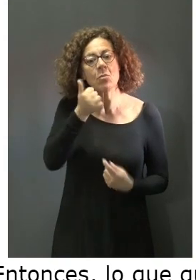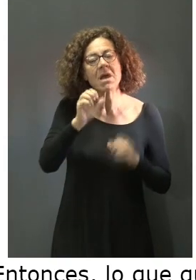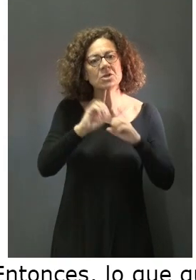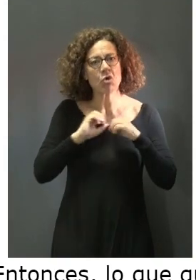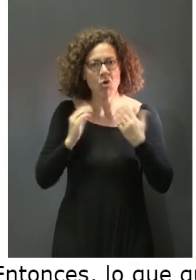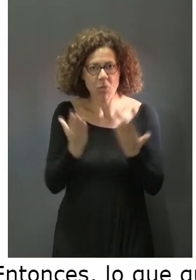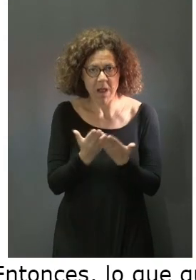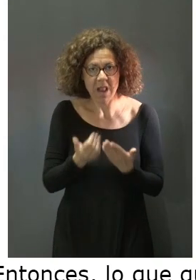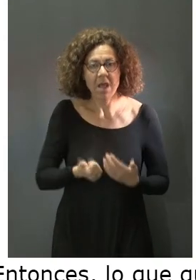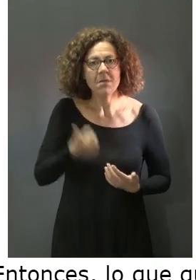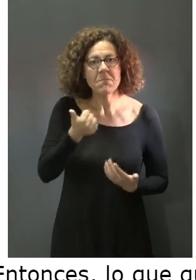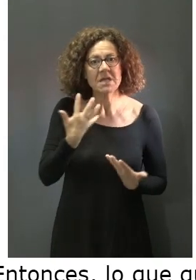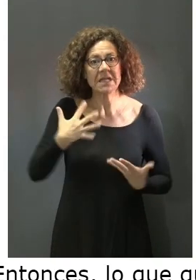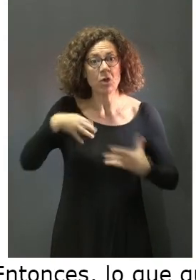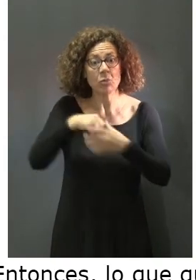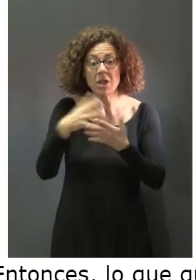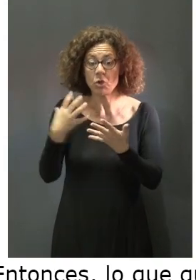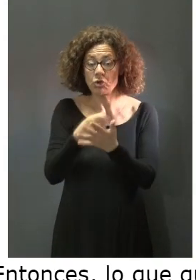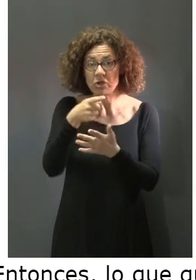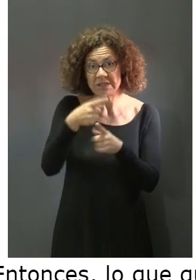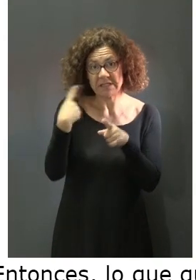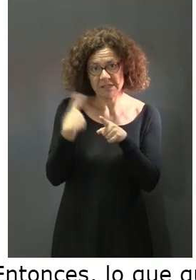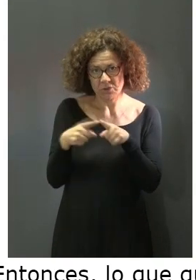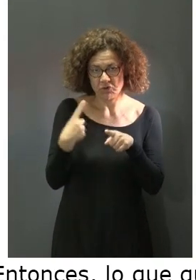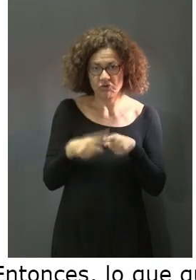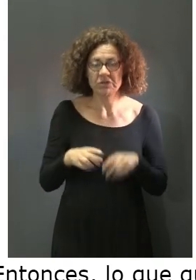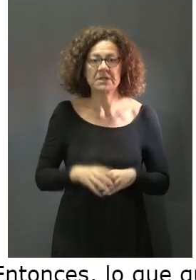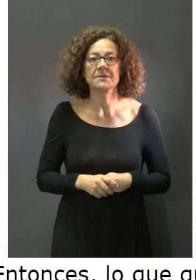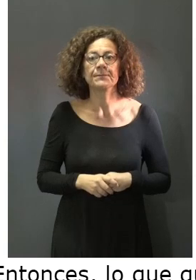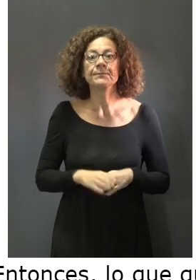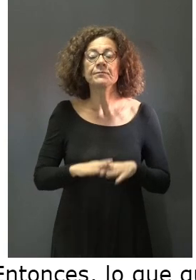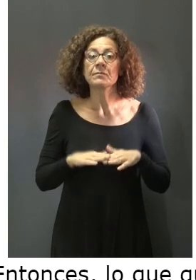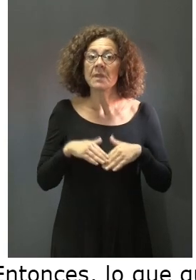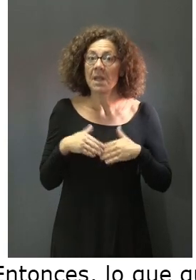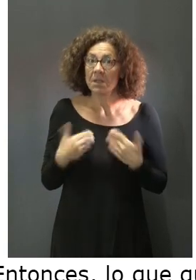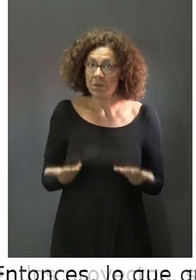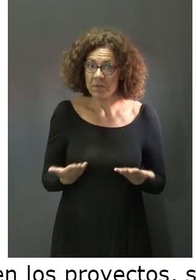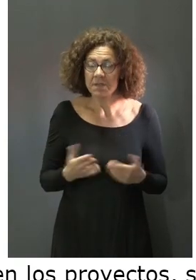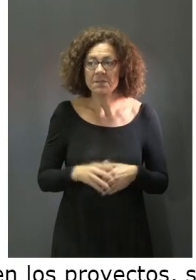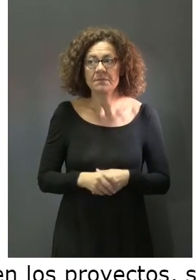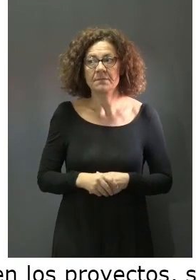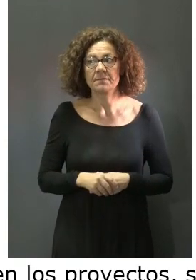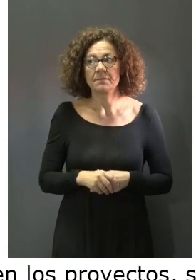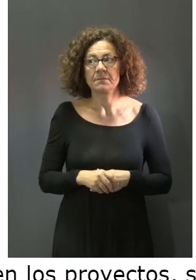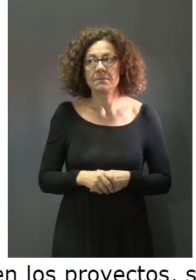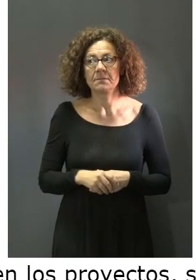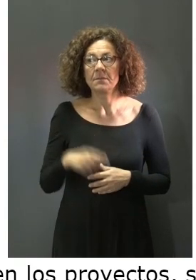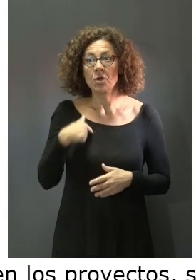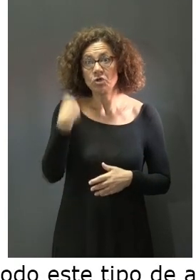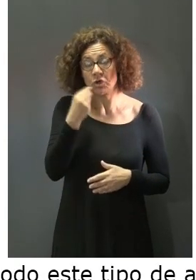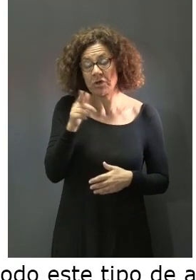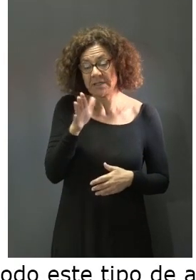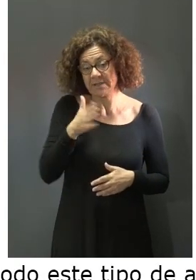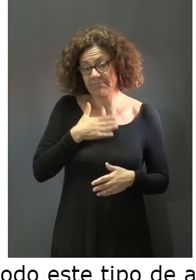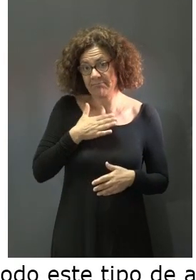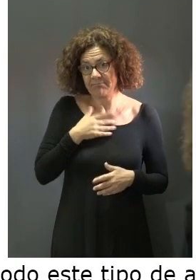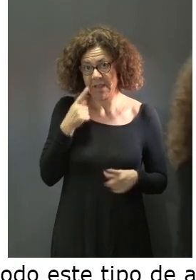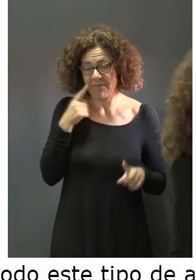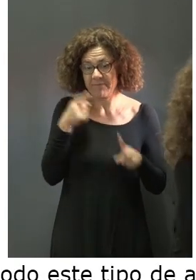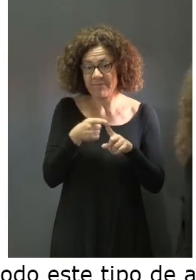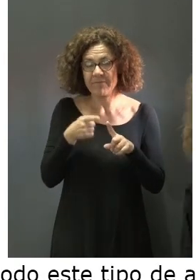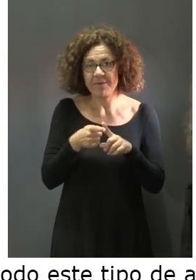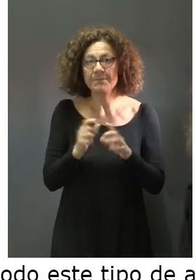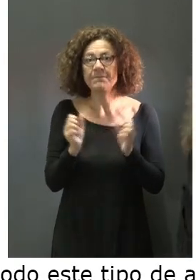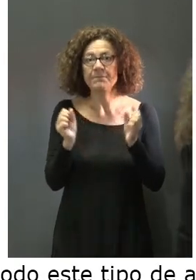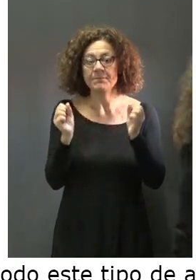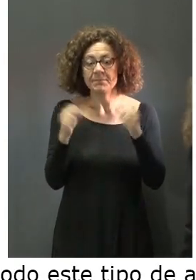¿no? Más incorporando todo este tipo de asuntos, ¿no? Entonces, yo creo que un poco...